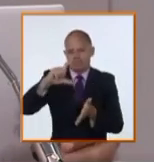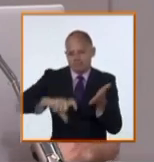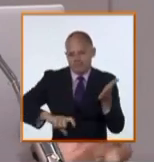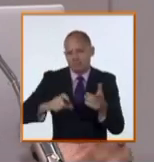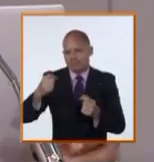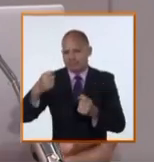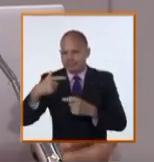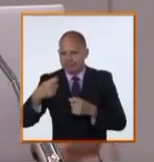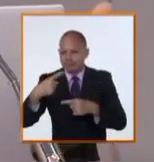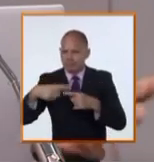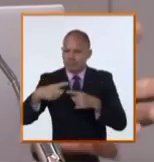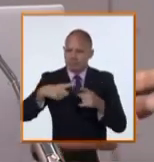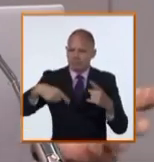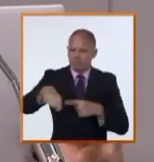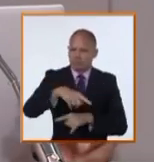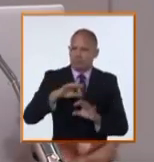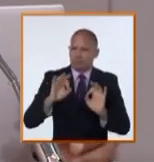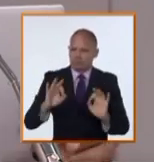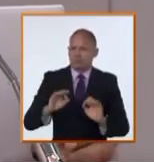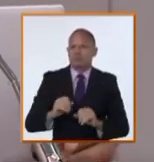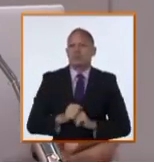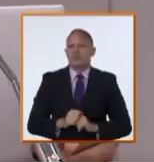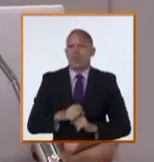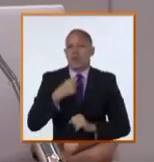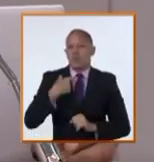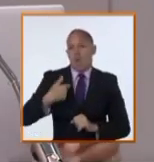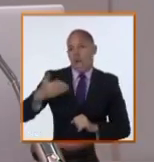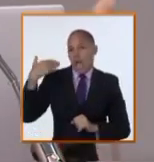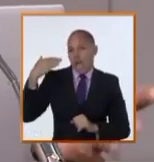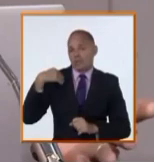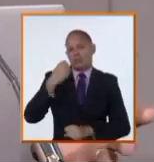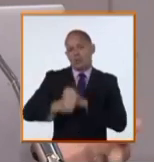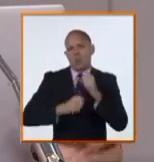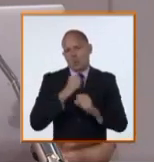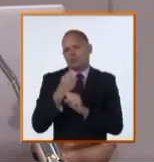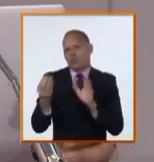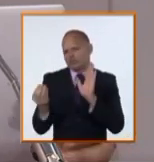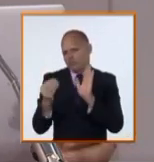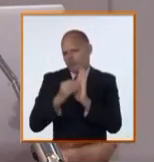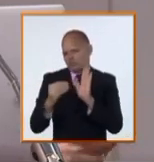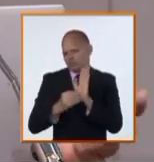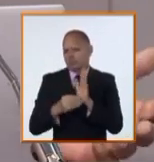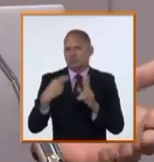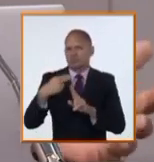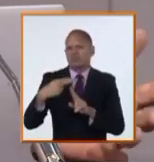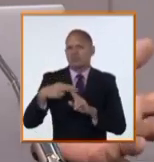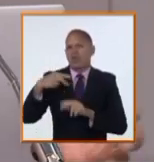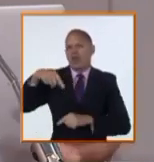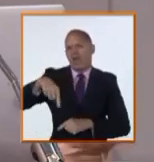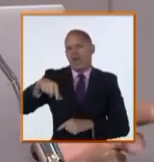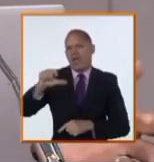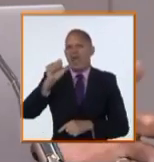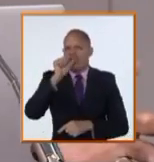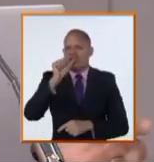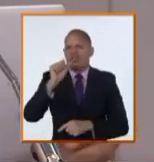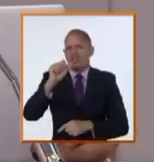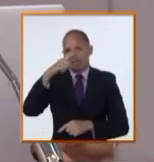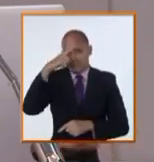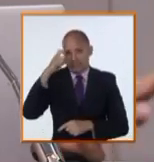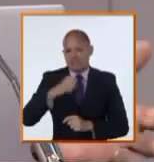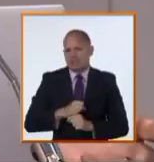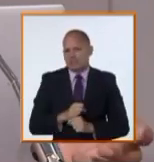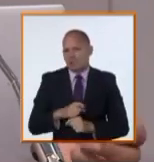pudimos utilizar por ejemplo el gds Amadeo utilizamos la plataforma las otras